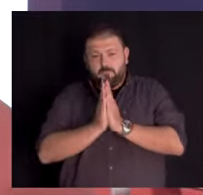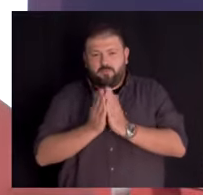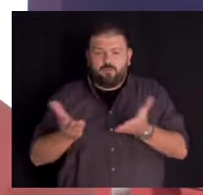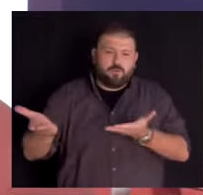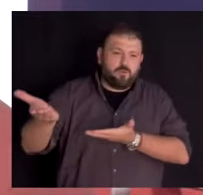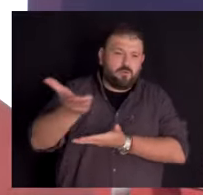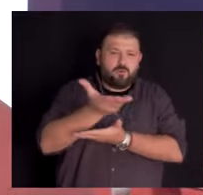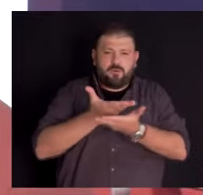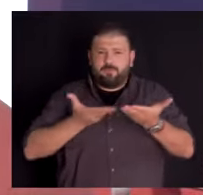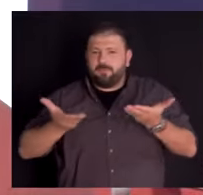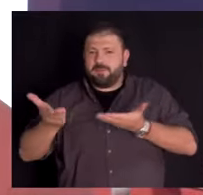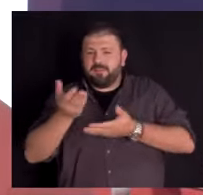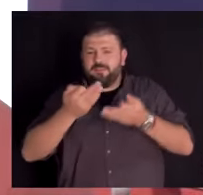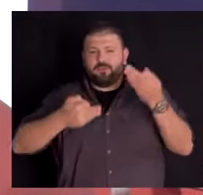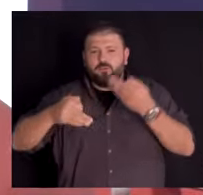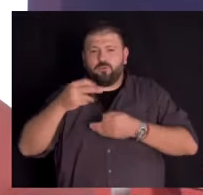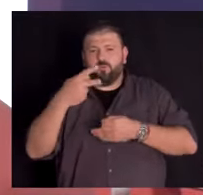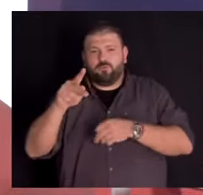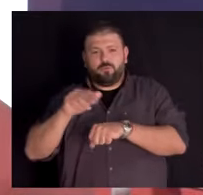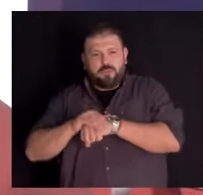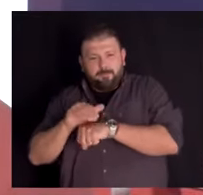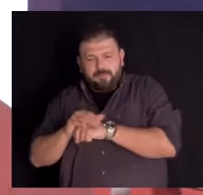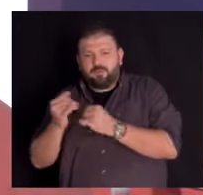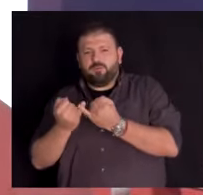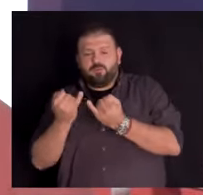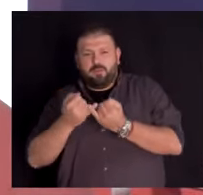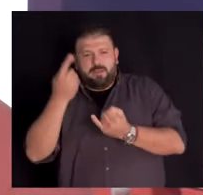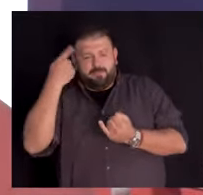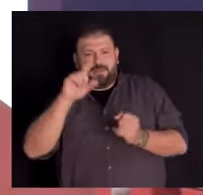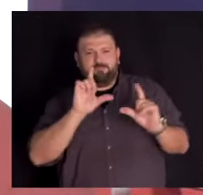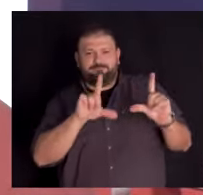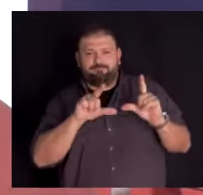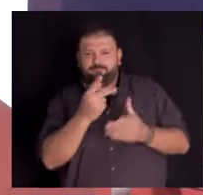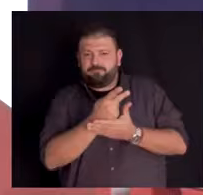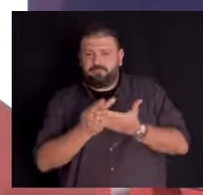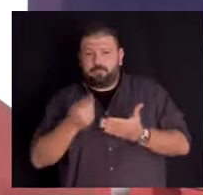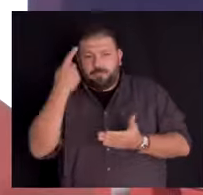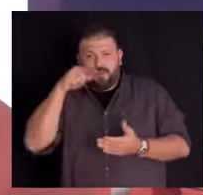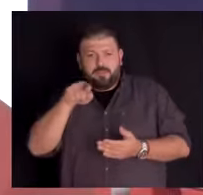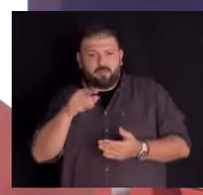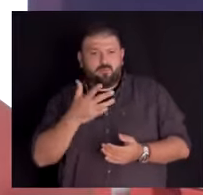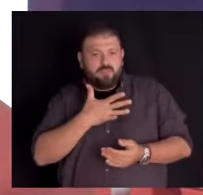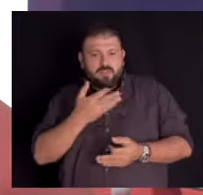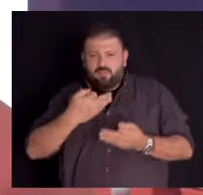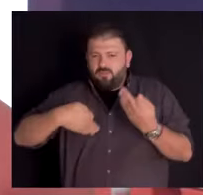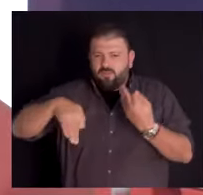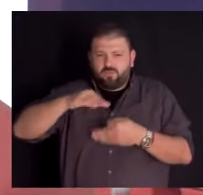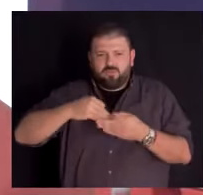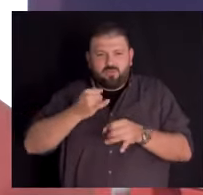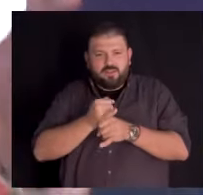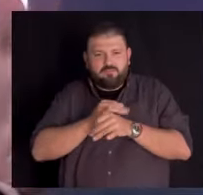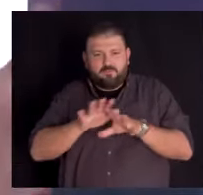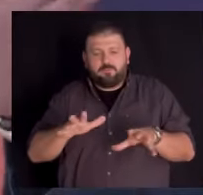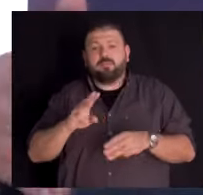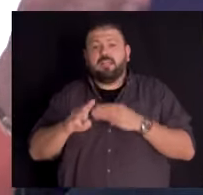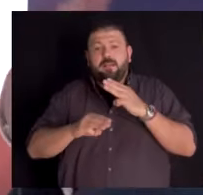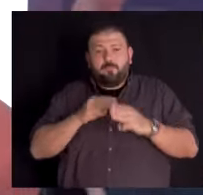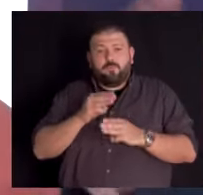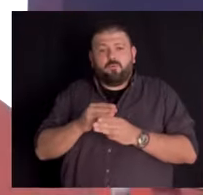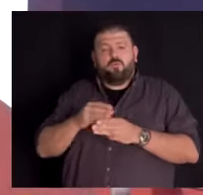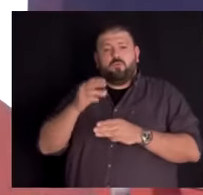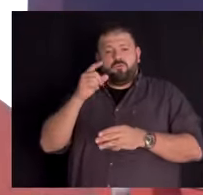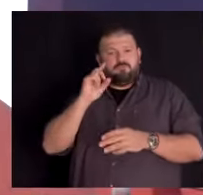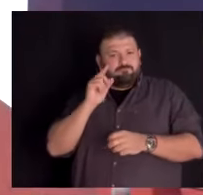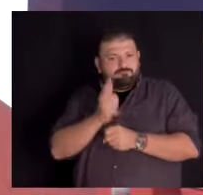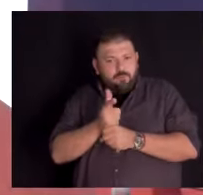porque tienen que ser parte de este programa, tienen que tener de primera mano toda la información y viralizarla, que el mundo se entere que OmniLife está